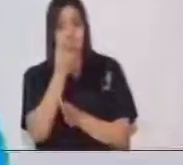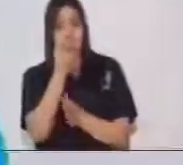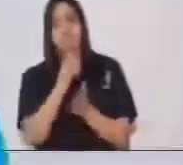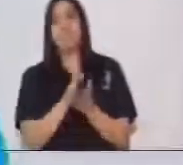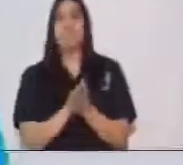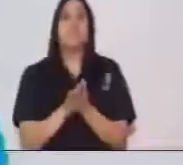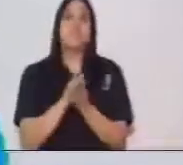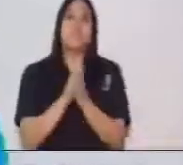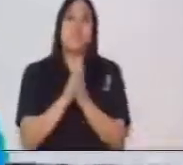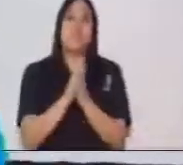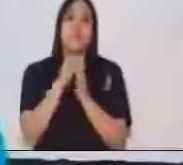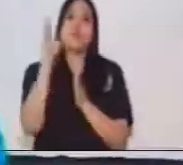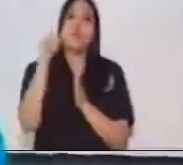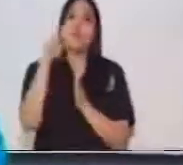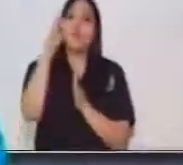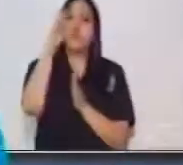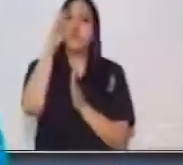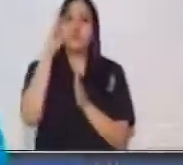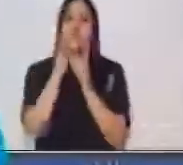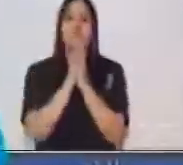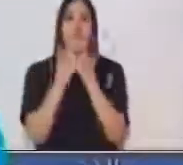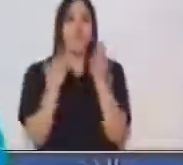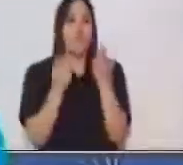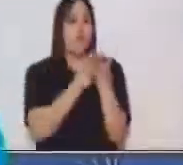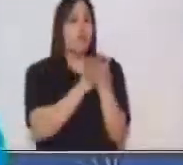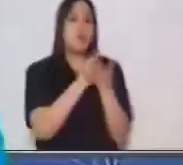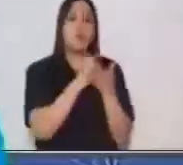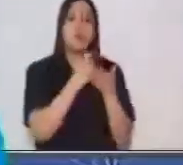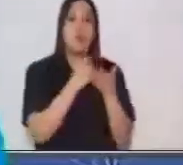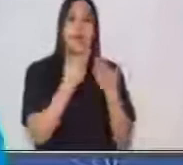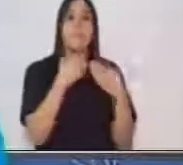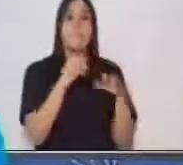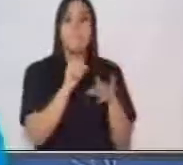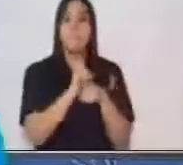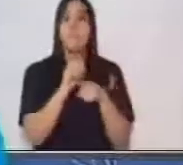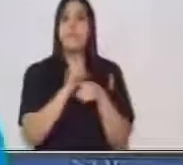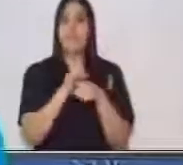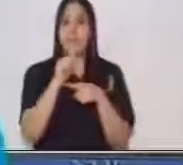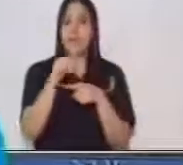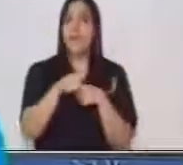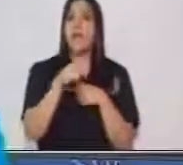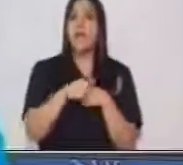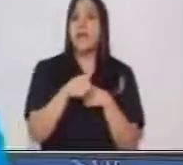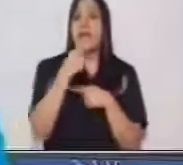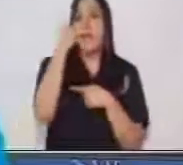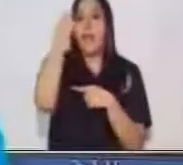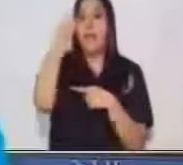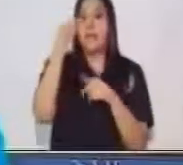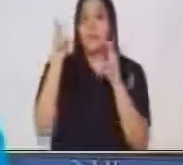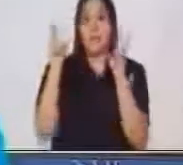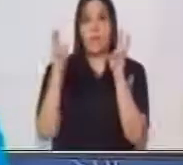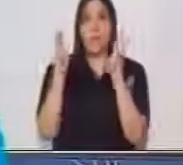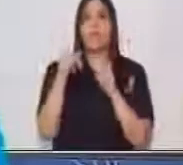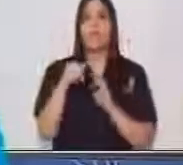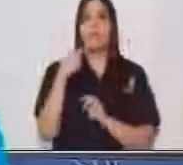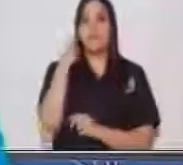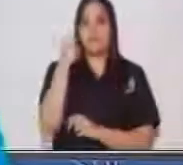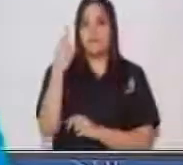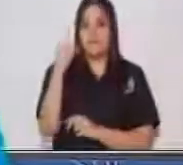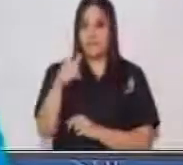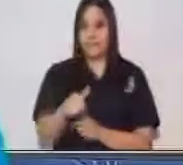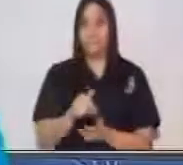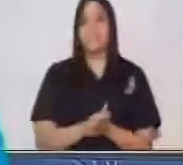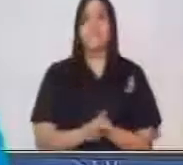que tengas a la mano tu cuaderno de anotaciones para que practiques el tema que vamos a ver el día de